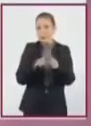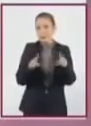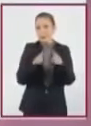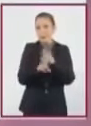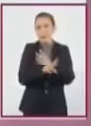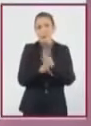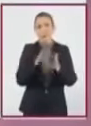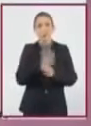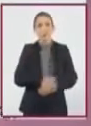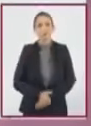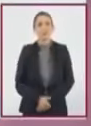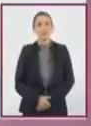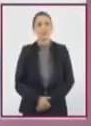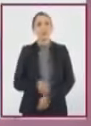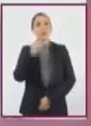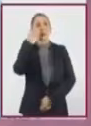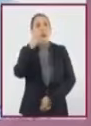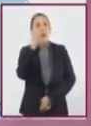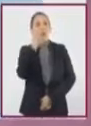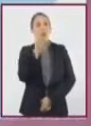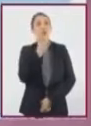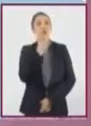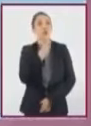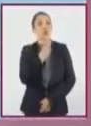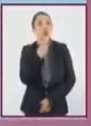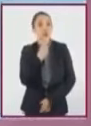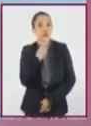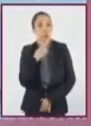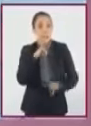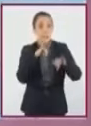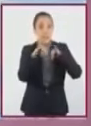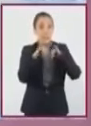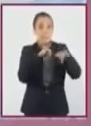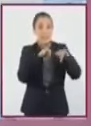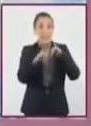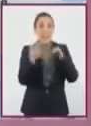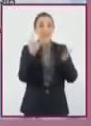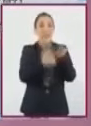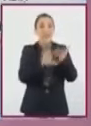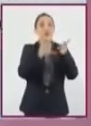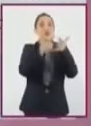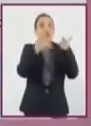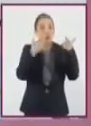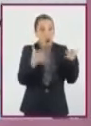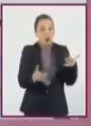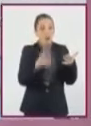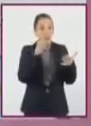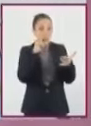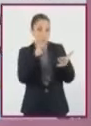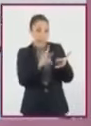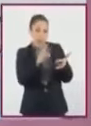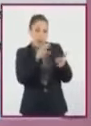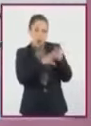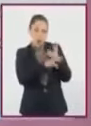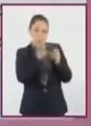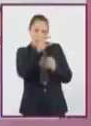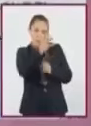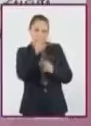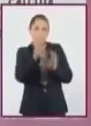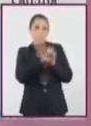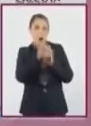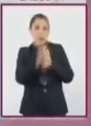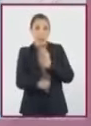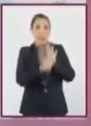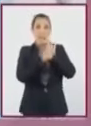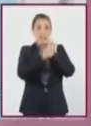aspectos. Para ello se utilizan mapas históricos donde se puede observar sus elementos como